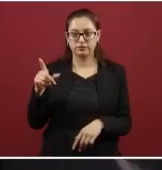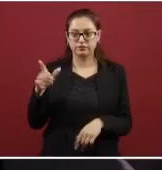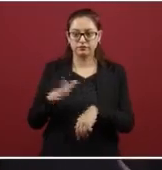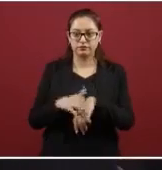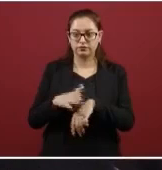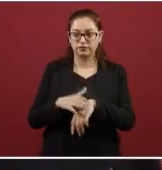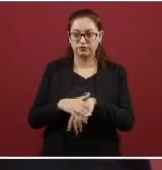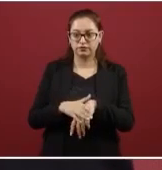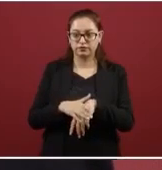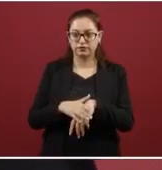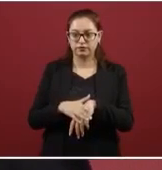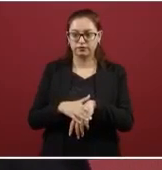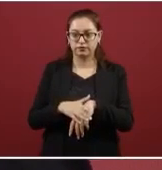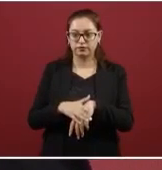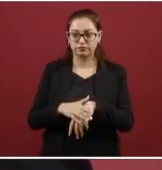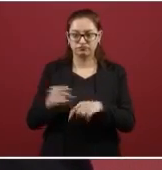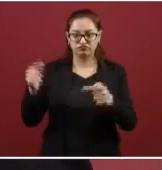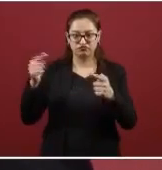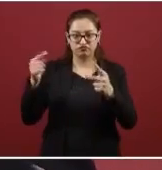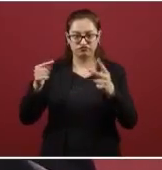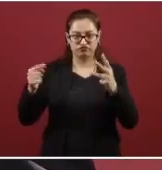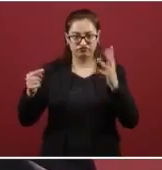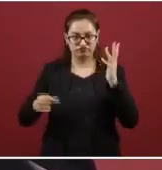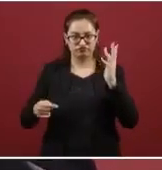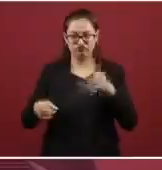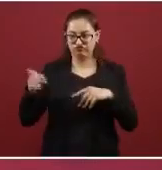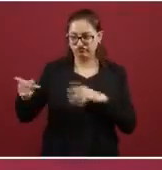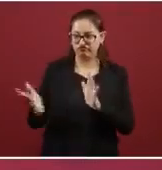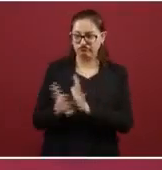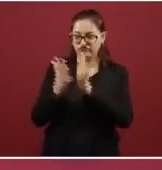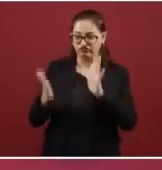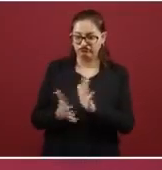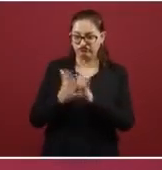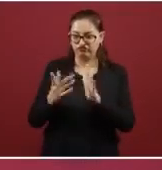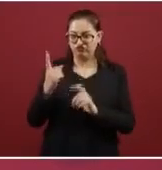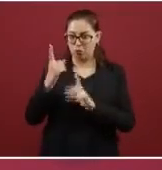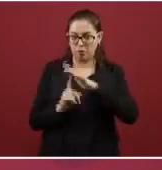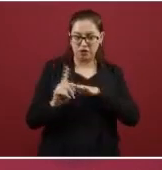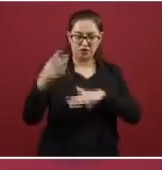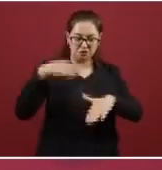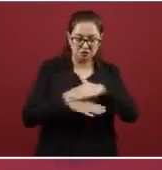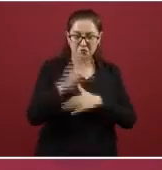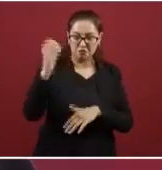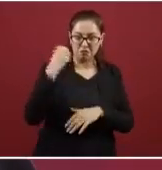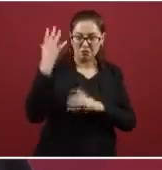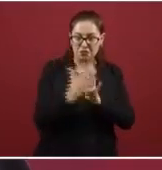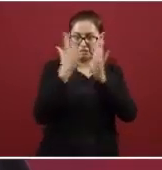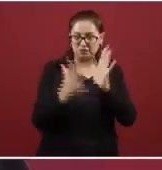que no dejó pasar o participar a un migrante, ya este